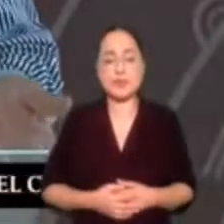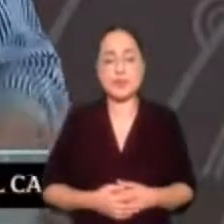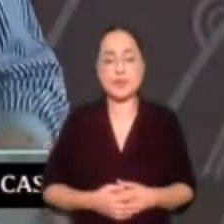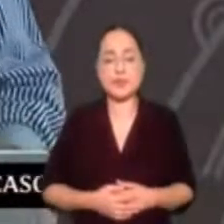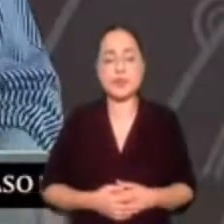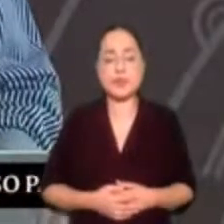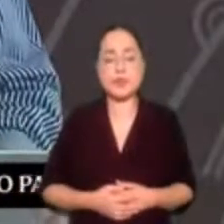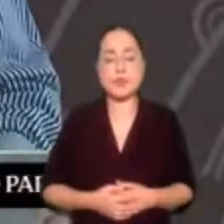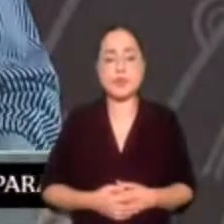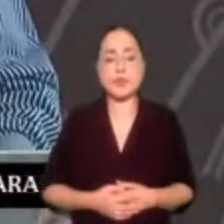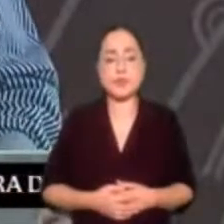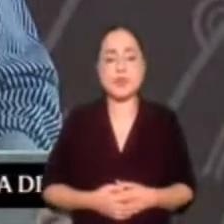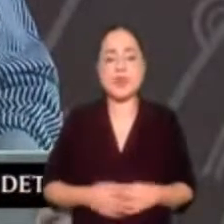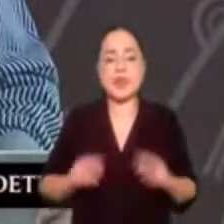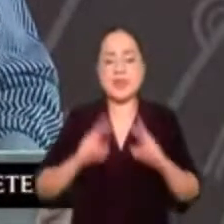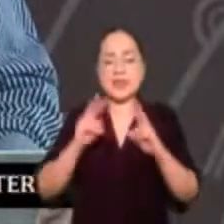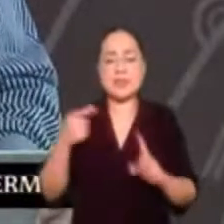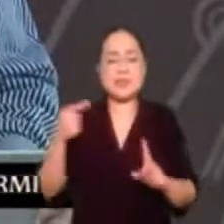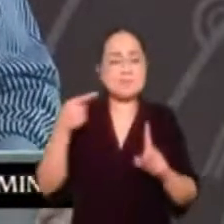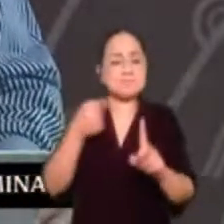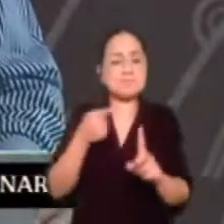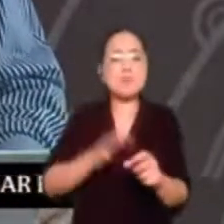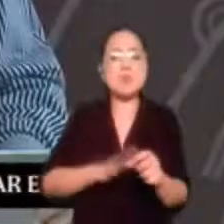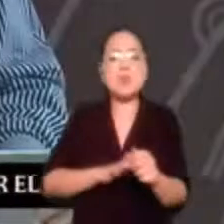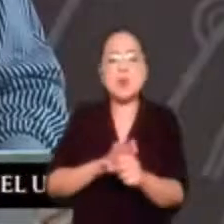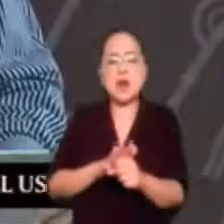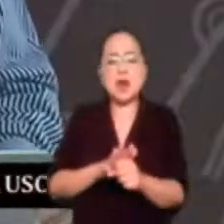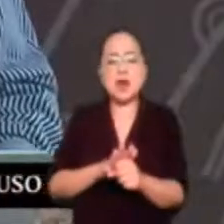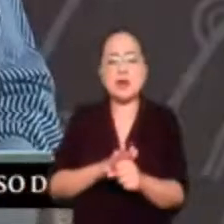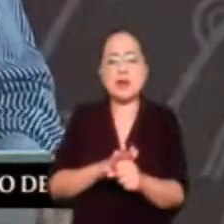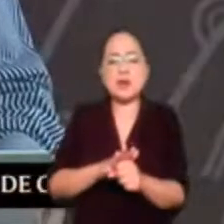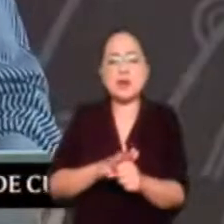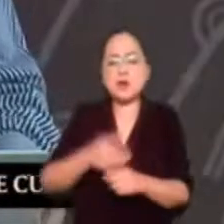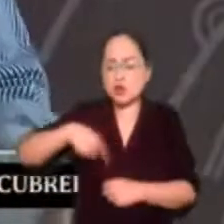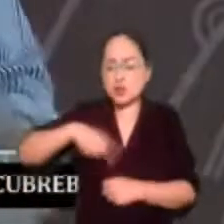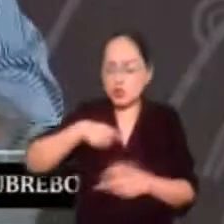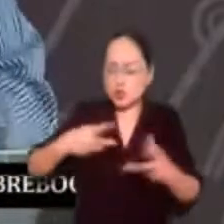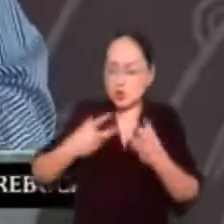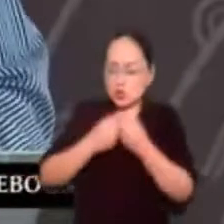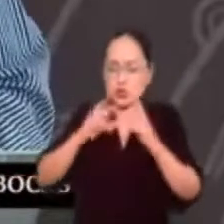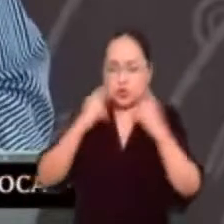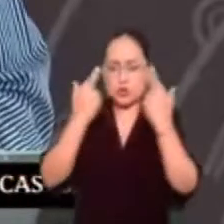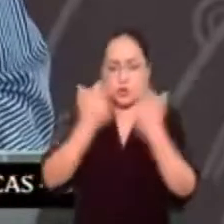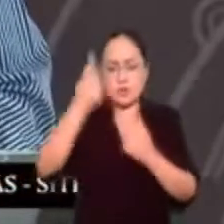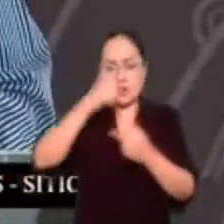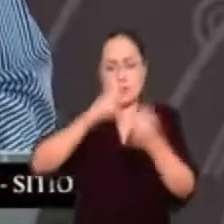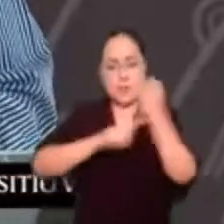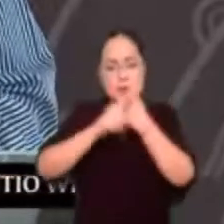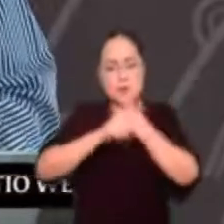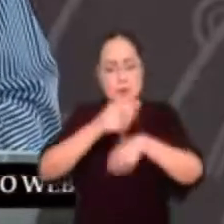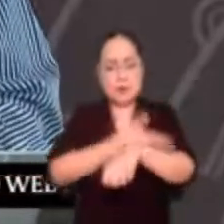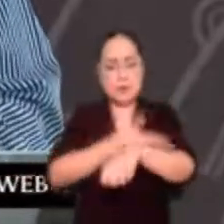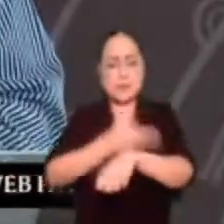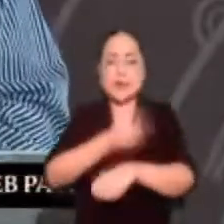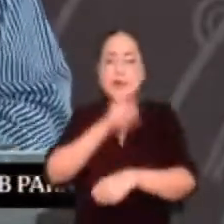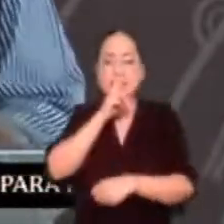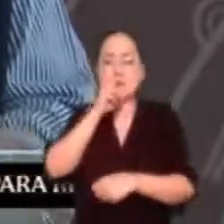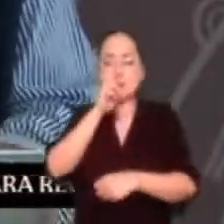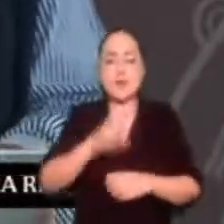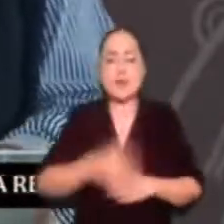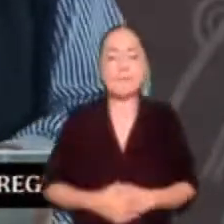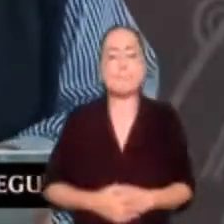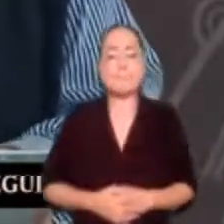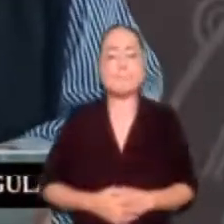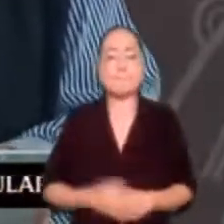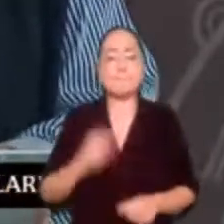el tema central es ese, que nos podamos ver para buscarle una salida a este asunto. Aproveché, Rogerio, con